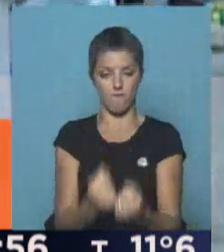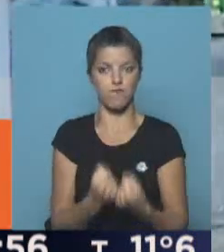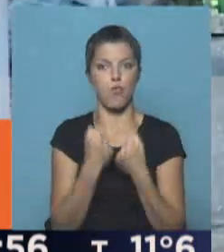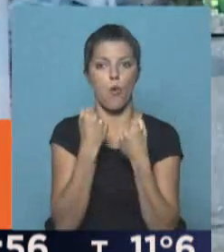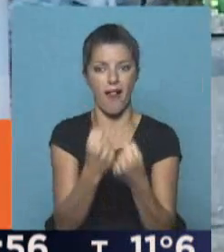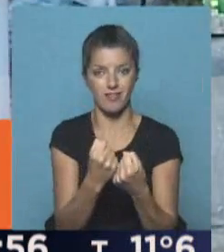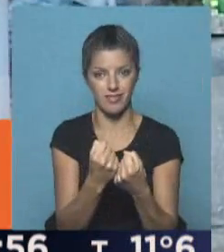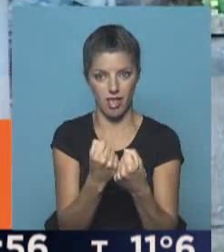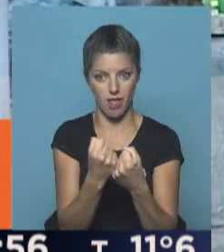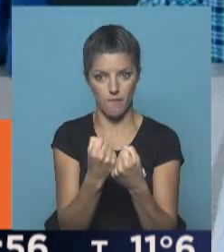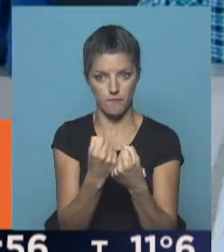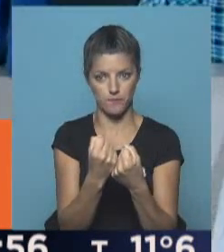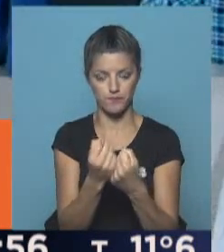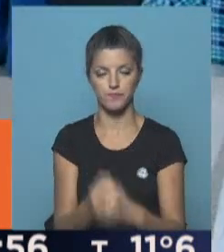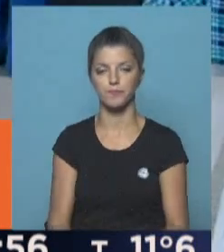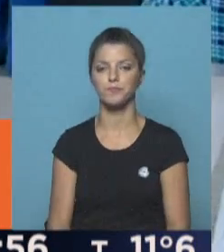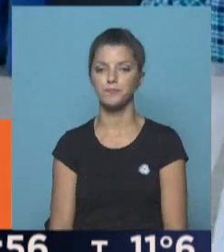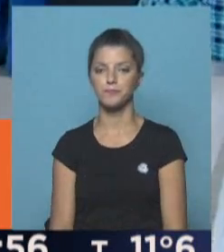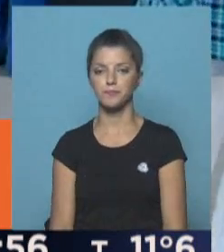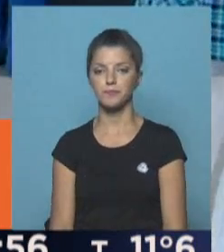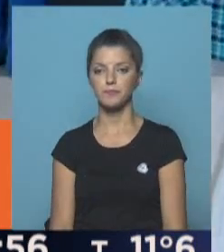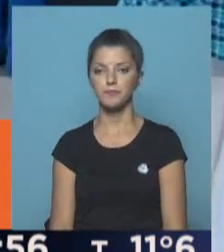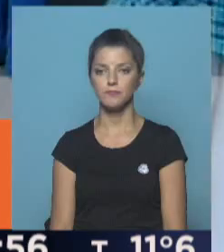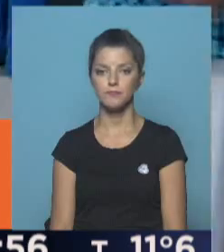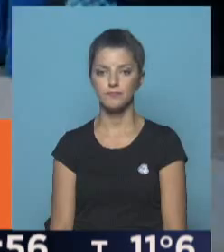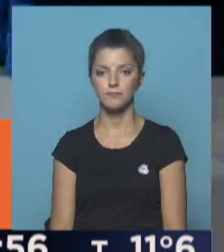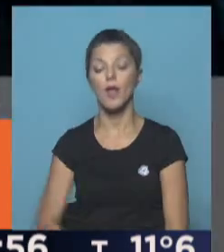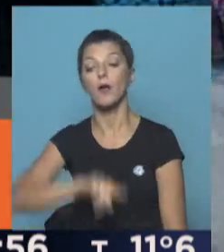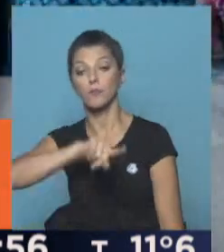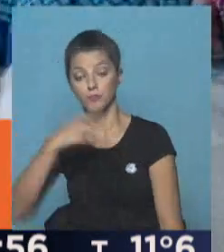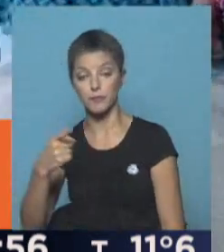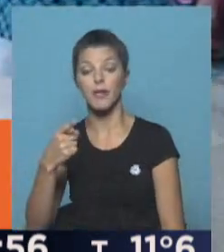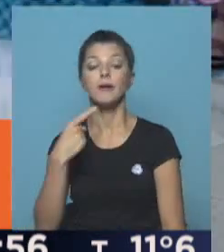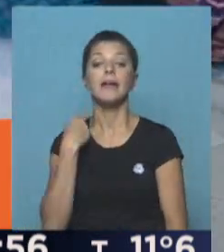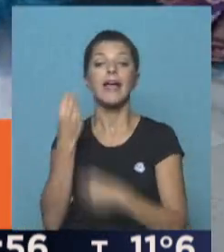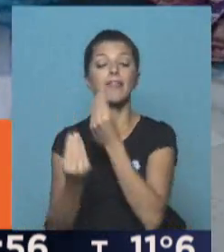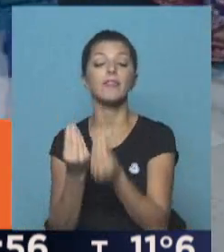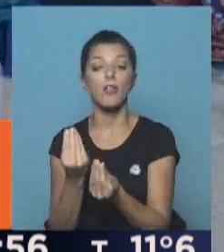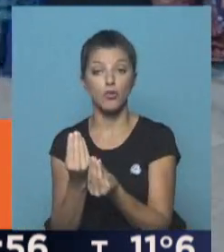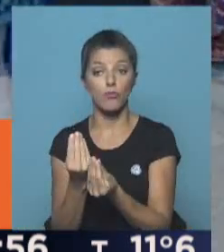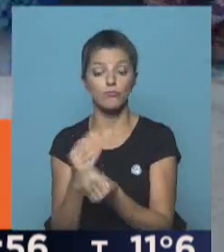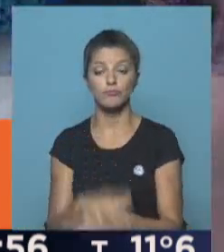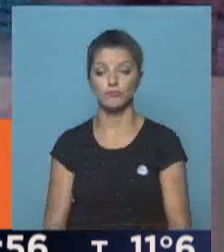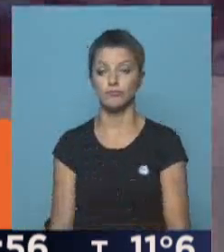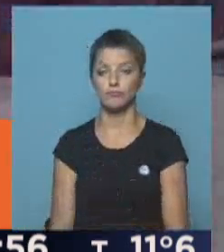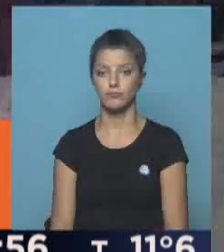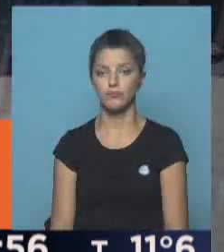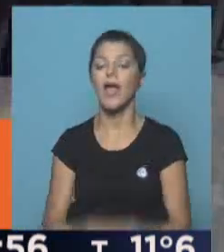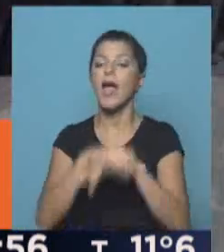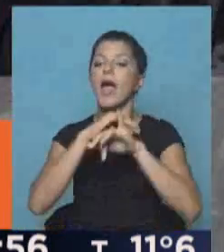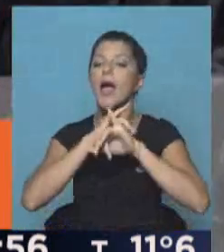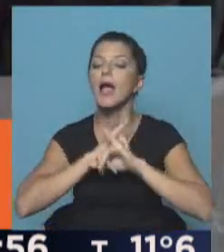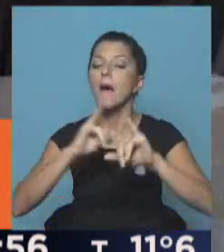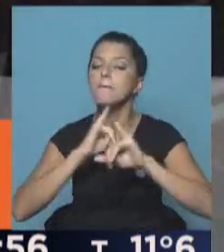muy interesante porque el candidato el candidato conservador lo que venía haciendo era una campaña muy